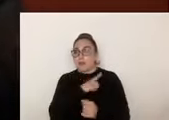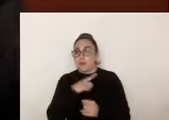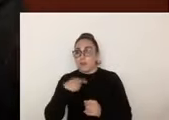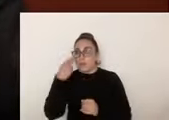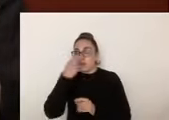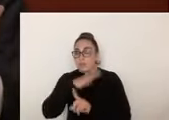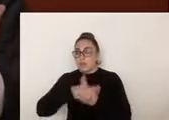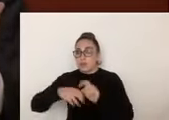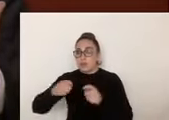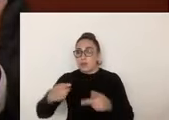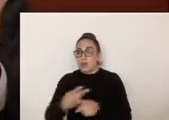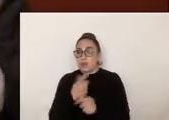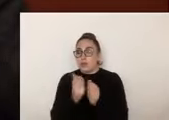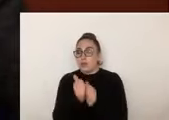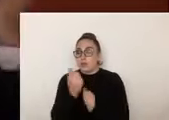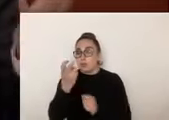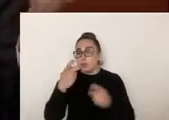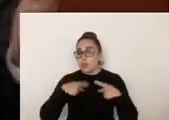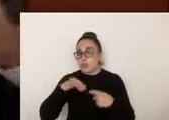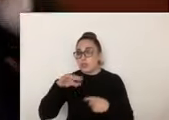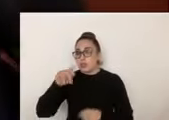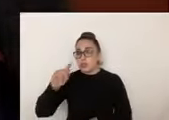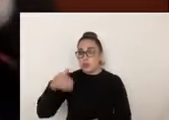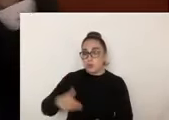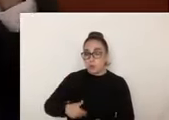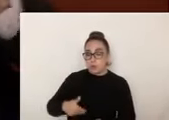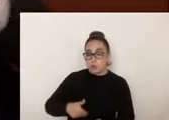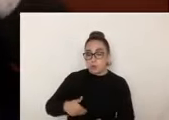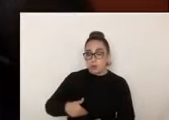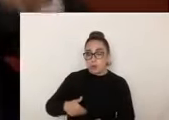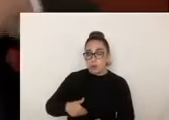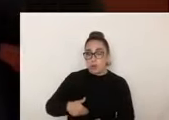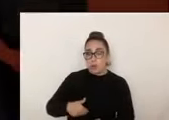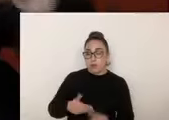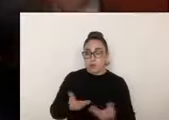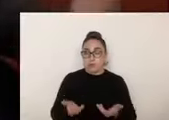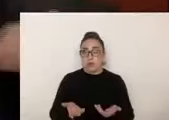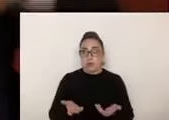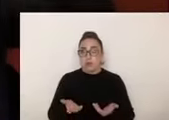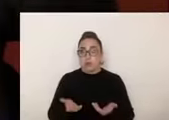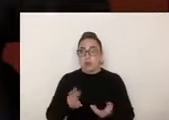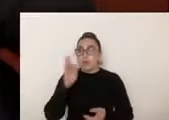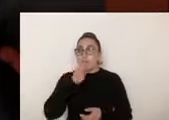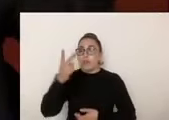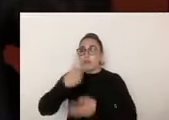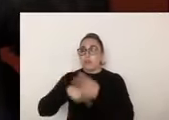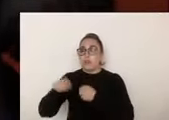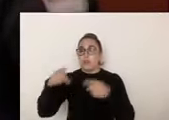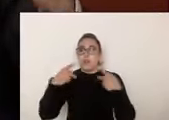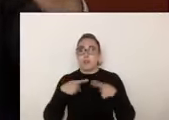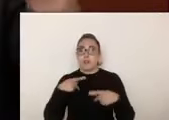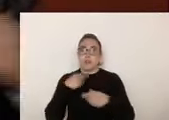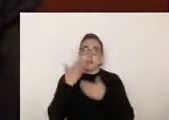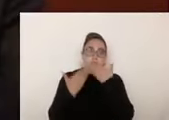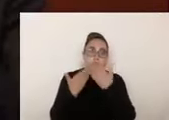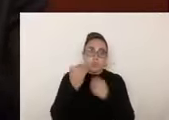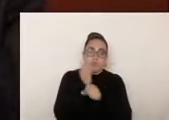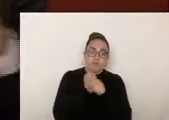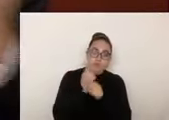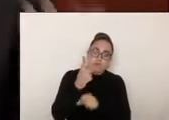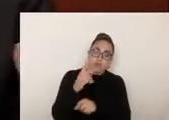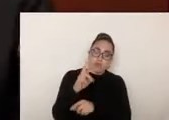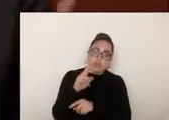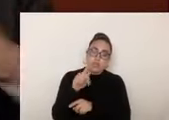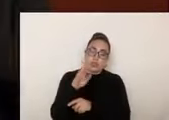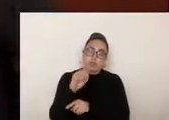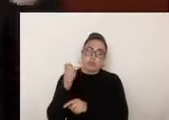referiría a la idea de culpabilidad. Ahora la culpabilidad la hemos tasado con que, bueno, pues si llega un perito y dice que puede entender el mensaje normativo y que se puede